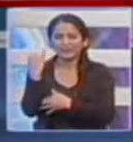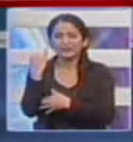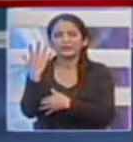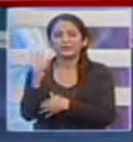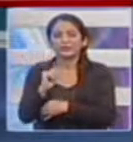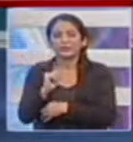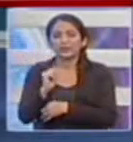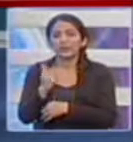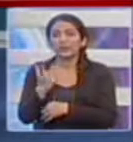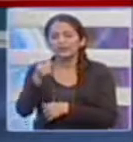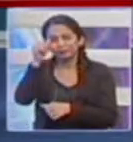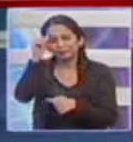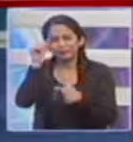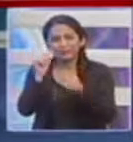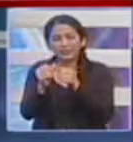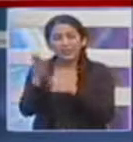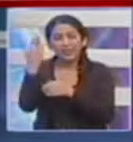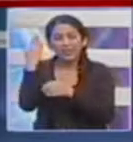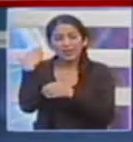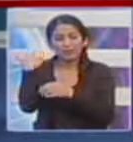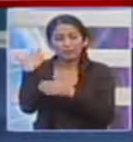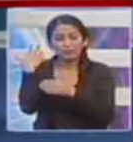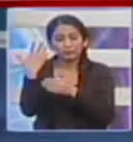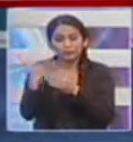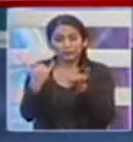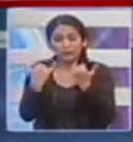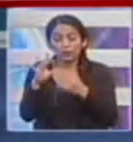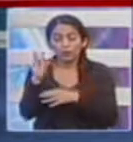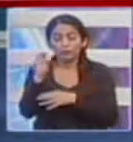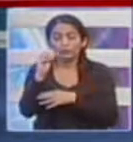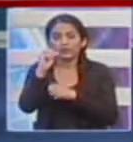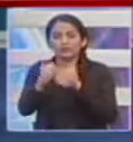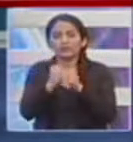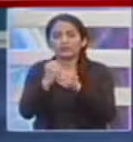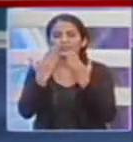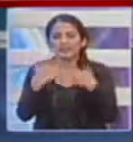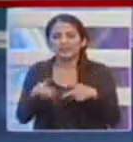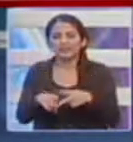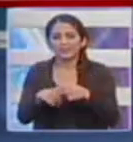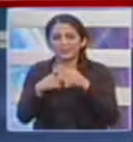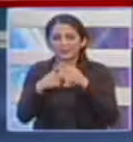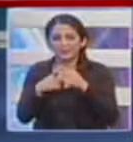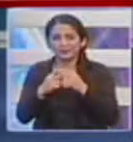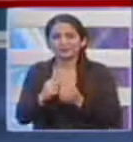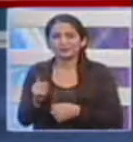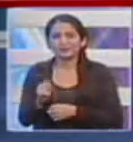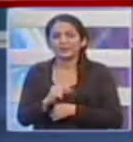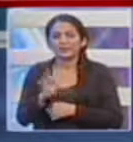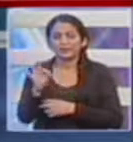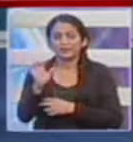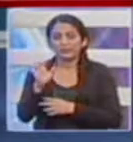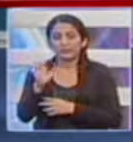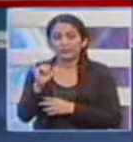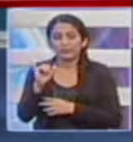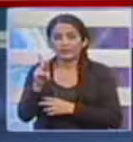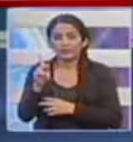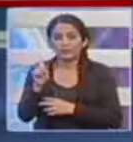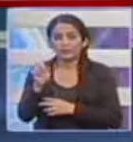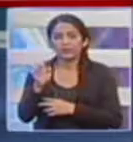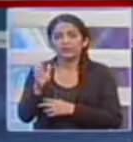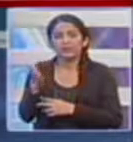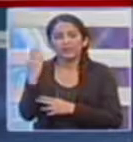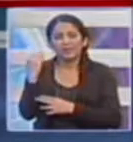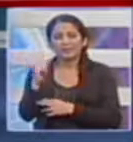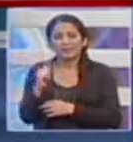conmemoración tuvo como invitado especial al expresidente de México, Felipe Calderón, quien expuso sobre la importancia de diversificar